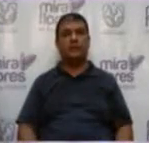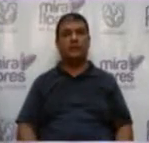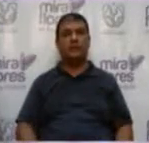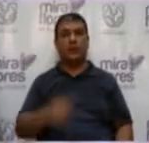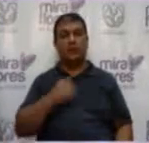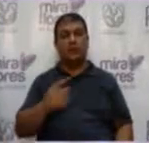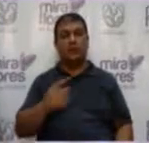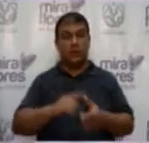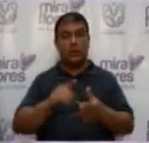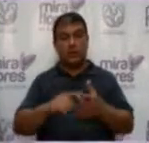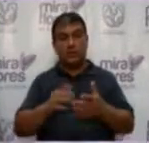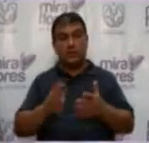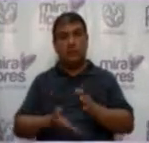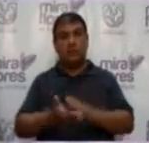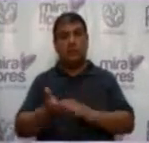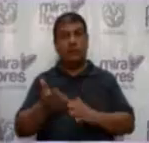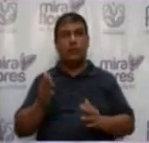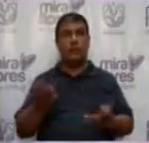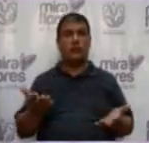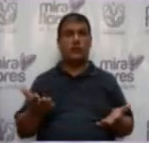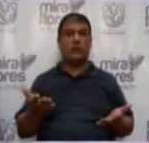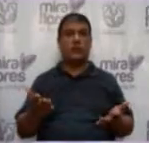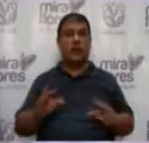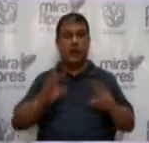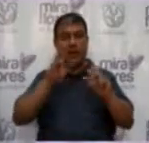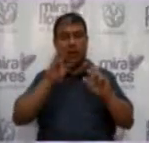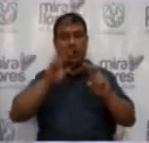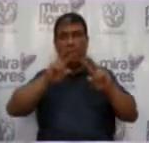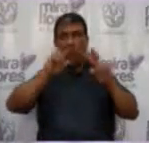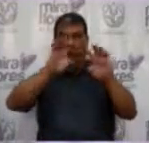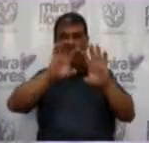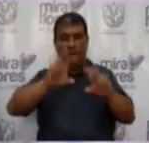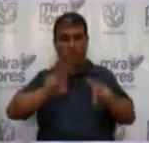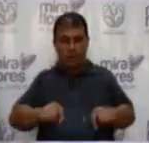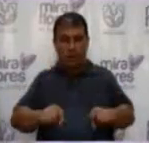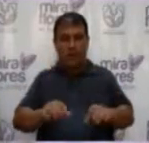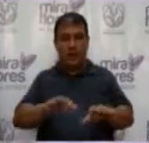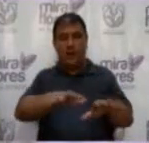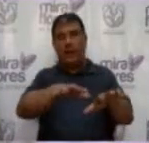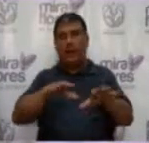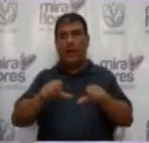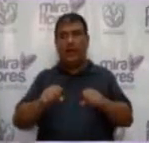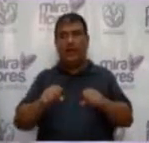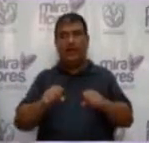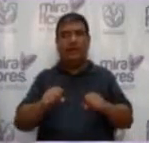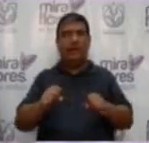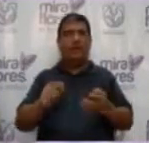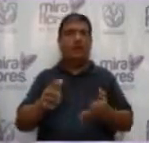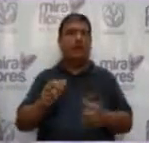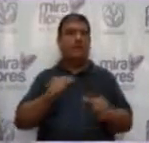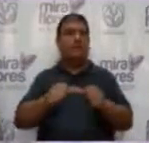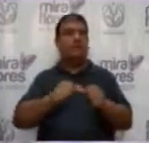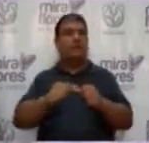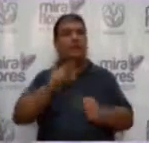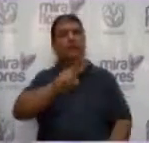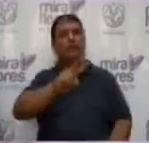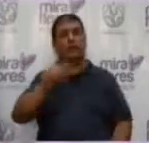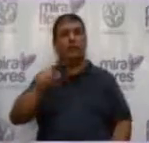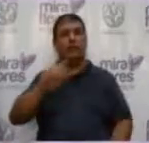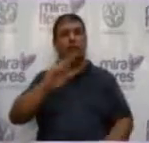En ese sentido, nos corresponde poder evaluar el acta de la sesión ordinaria de Consejo de fecha 21 de enero del